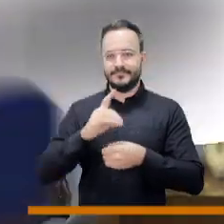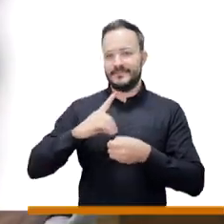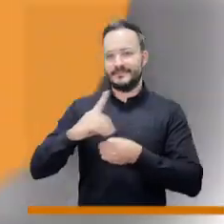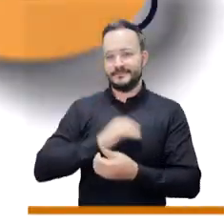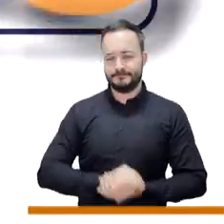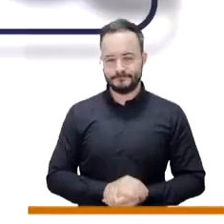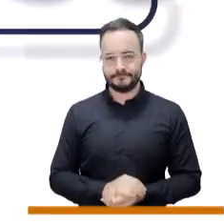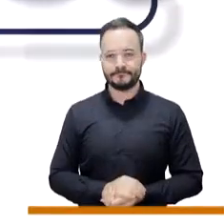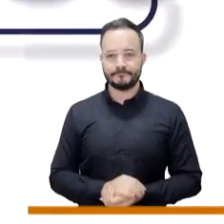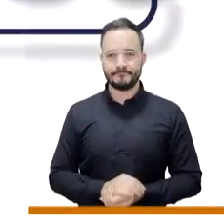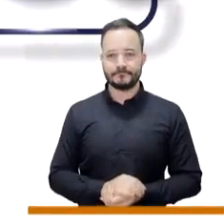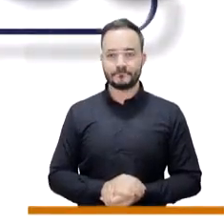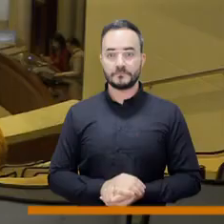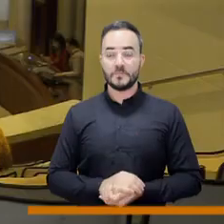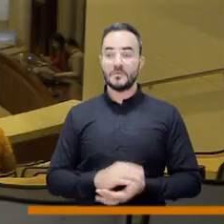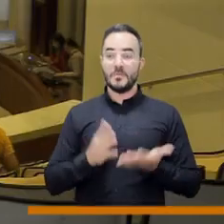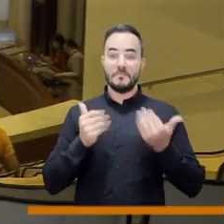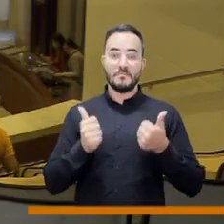innovación.